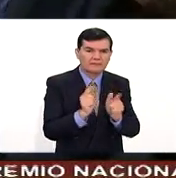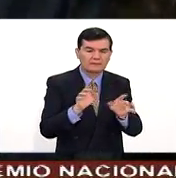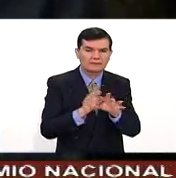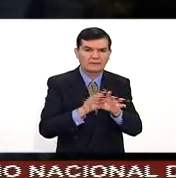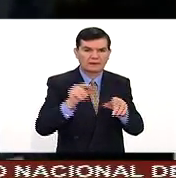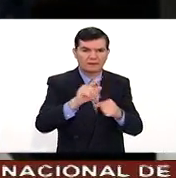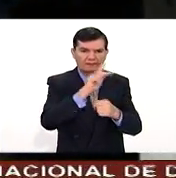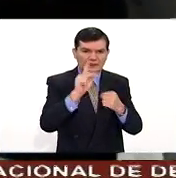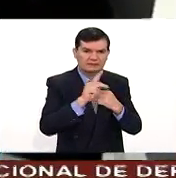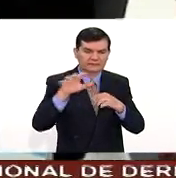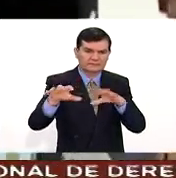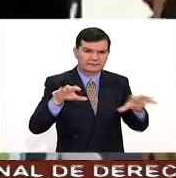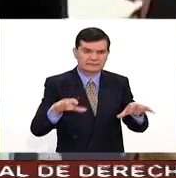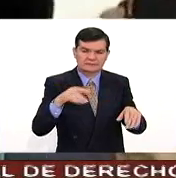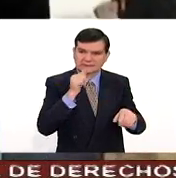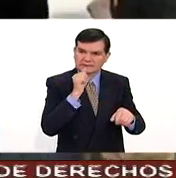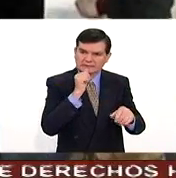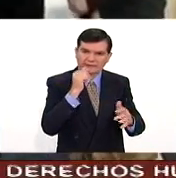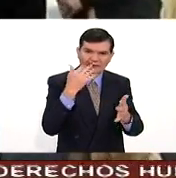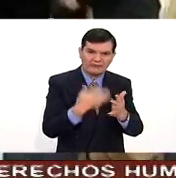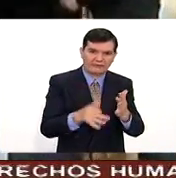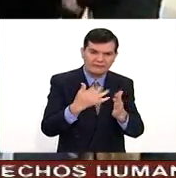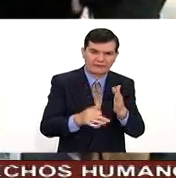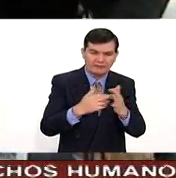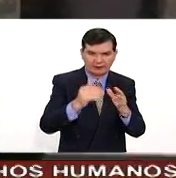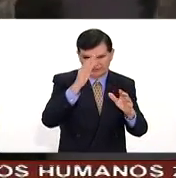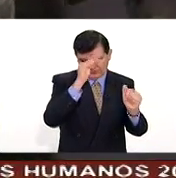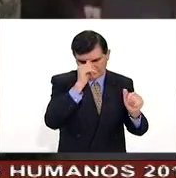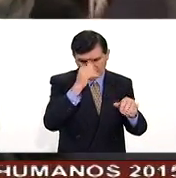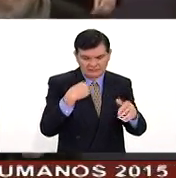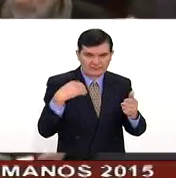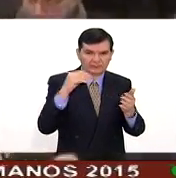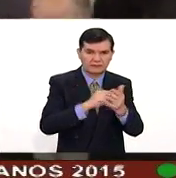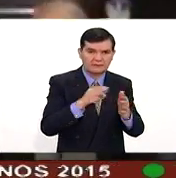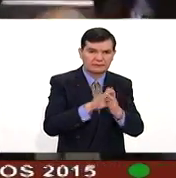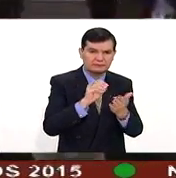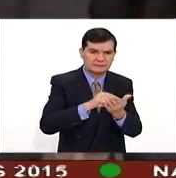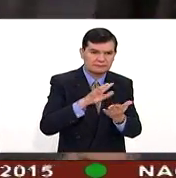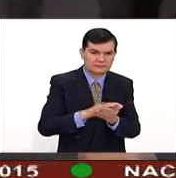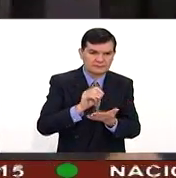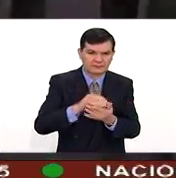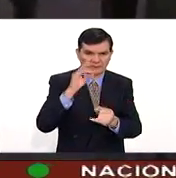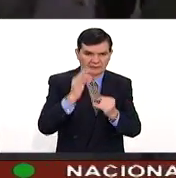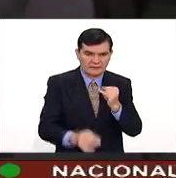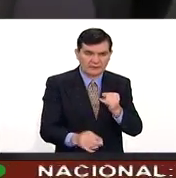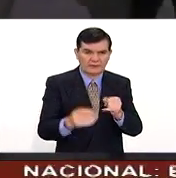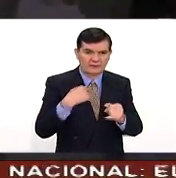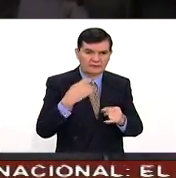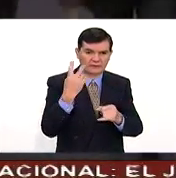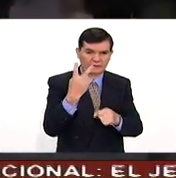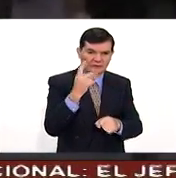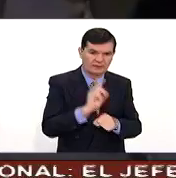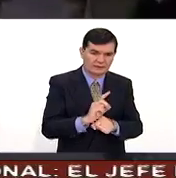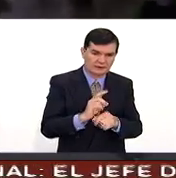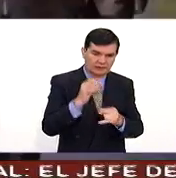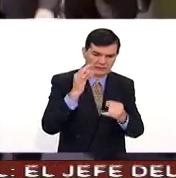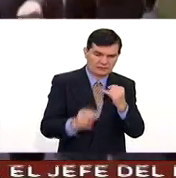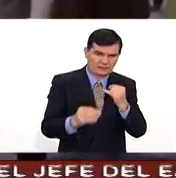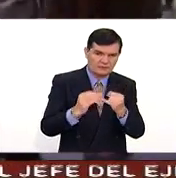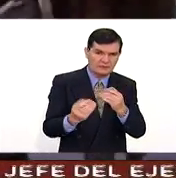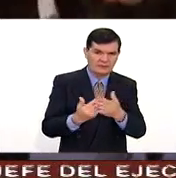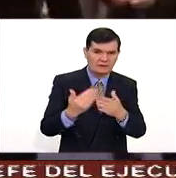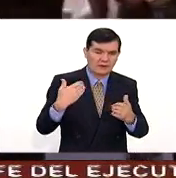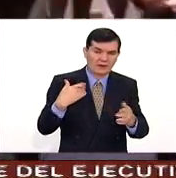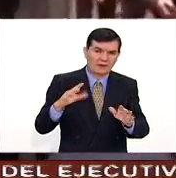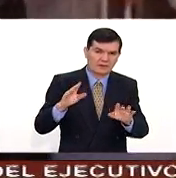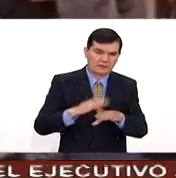ciertos grupos de países que no se ponen de acuerdo en el texto final del borrador. En los últimos dos días han sido